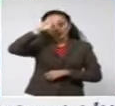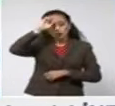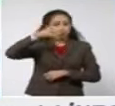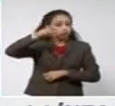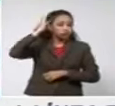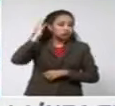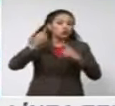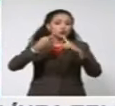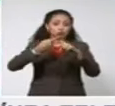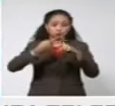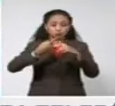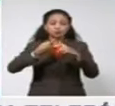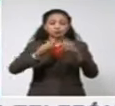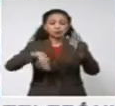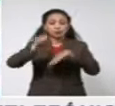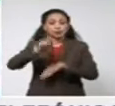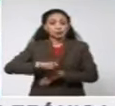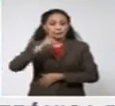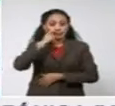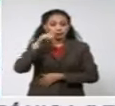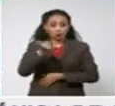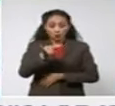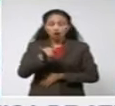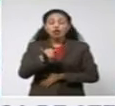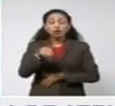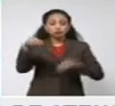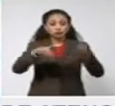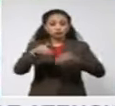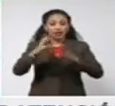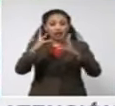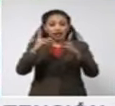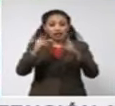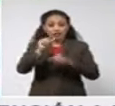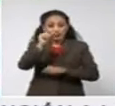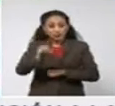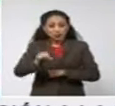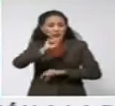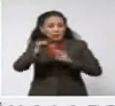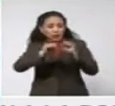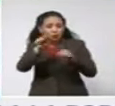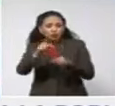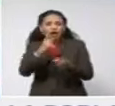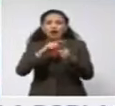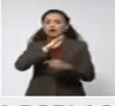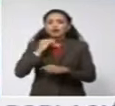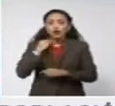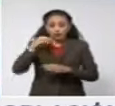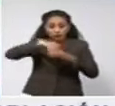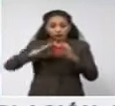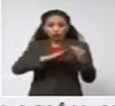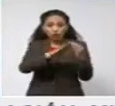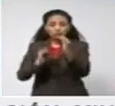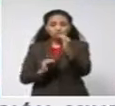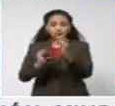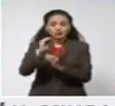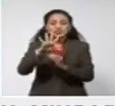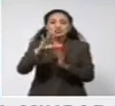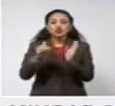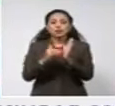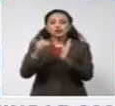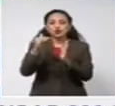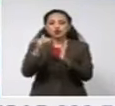ministro, Manuel Marrero Cruz, se dijo que el número de personas pesquisadas en las comunidades sobrepasó los 5 millones,